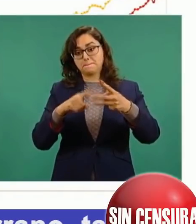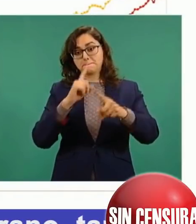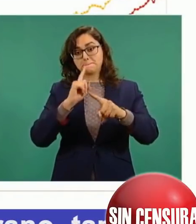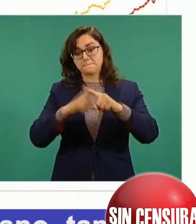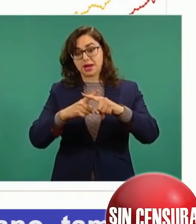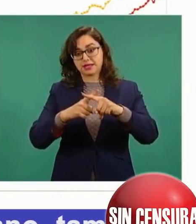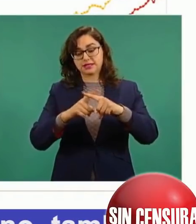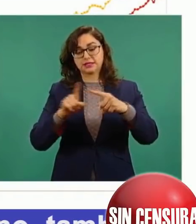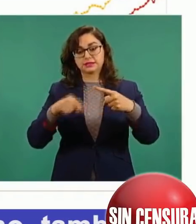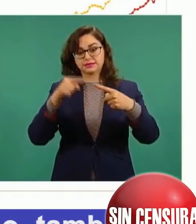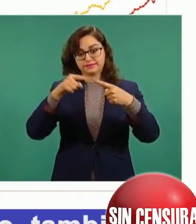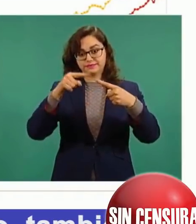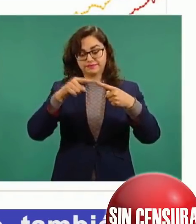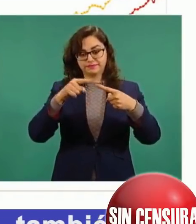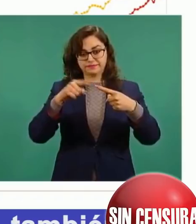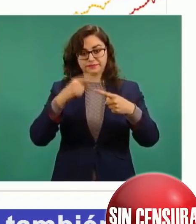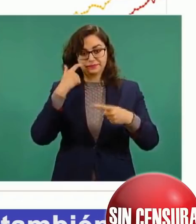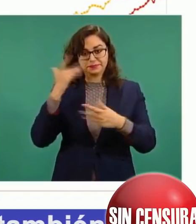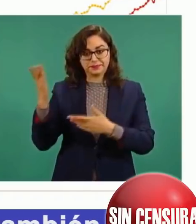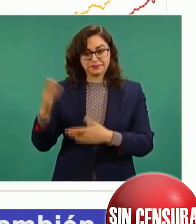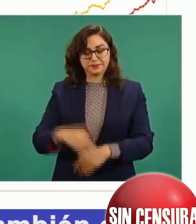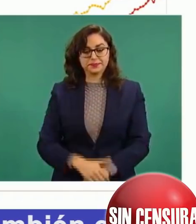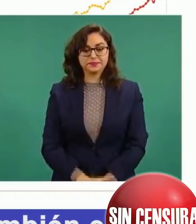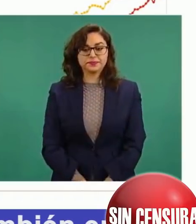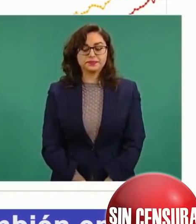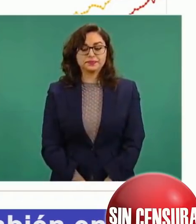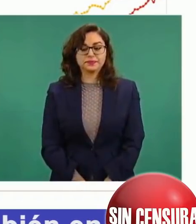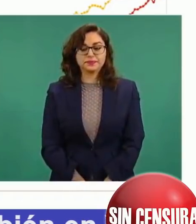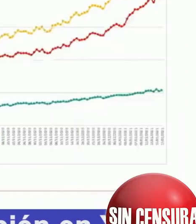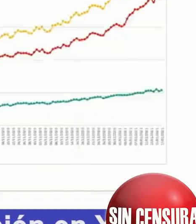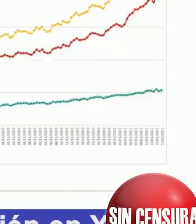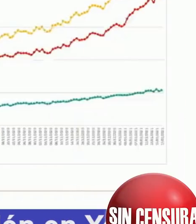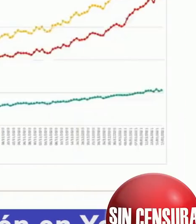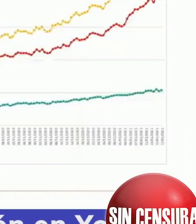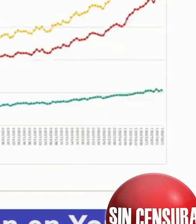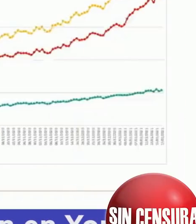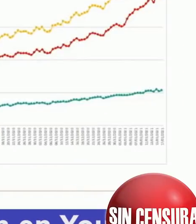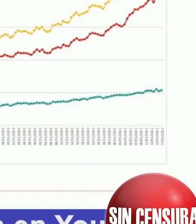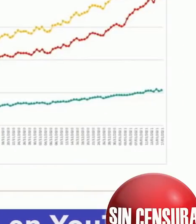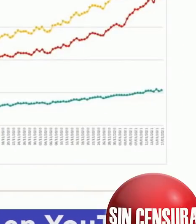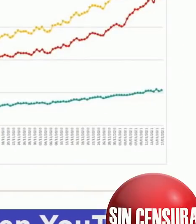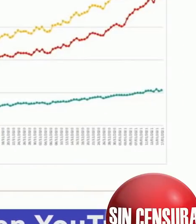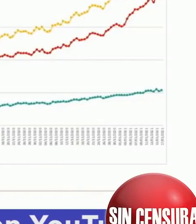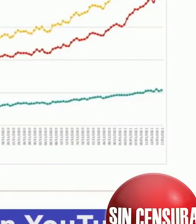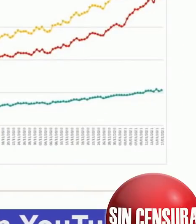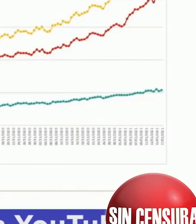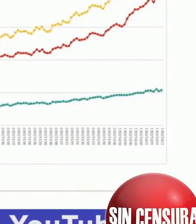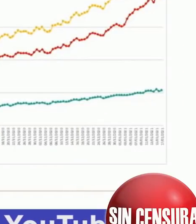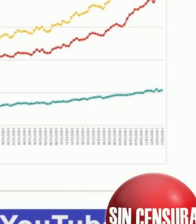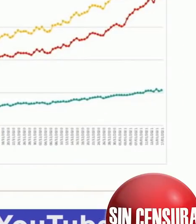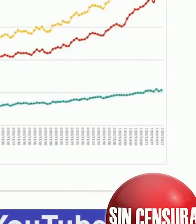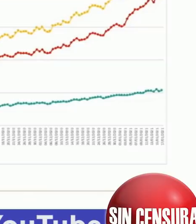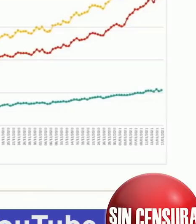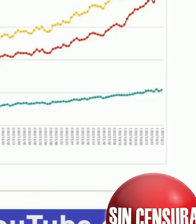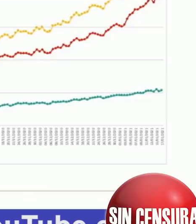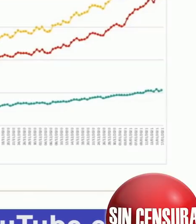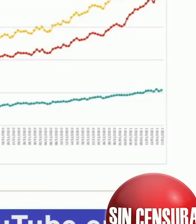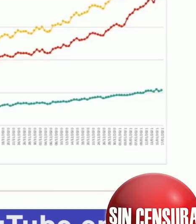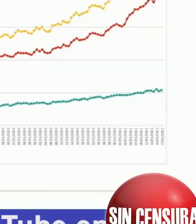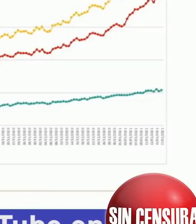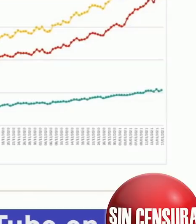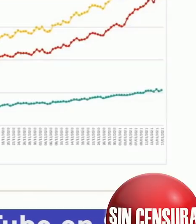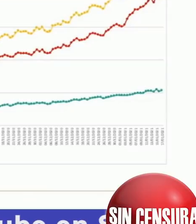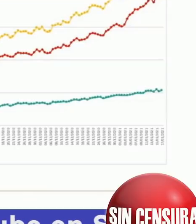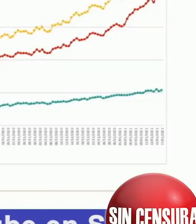líneas lo que representan es la suma de personas que están hospitalizadas en cada uno de los días. Recuerden que la